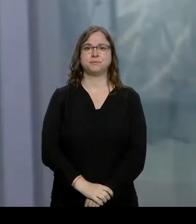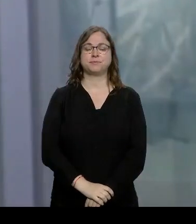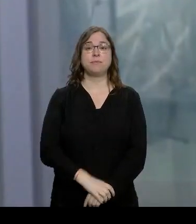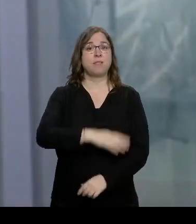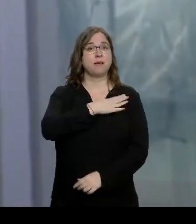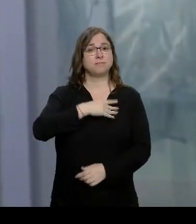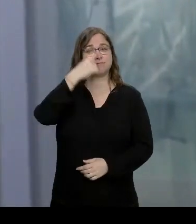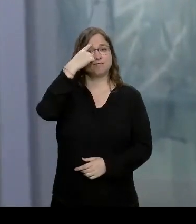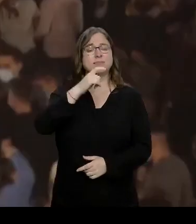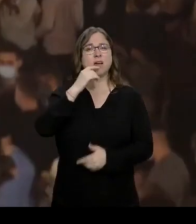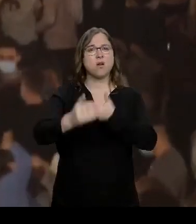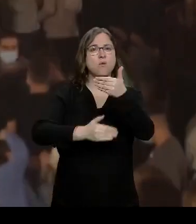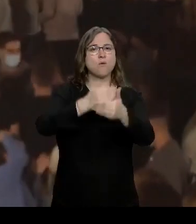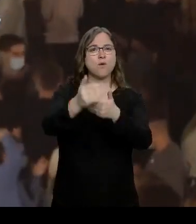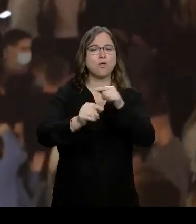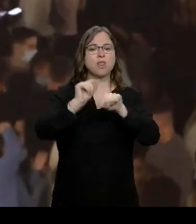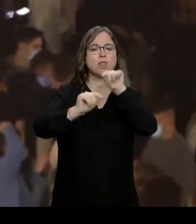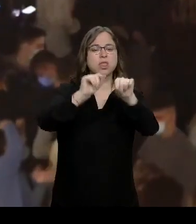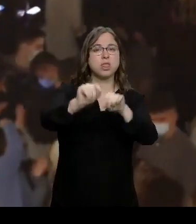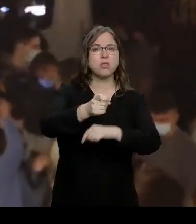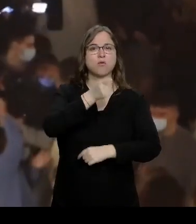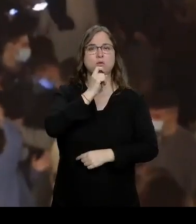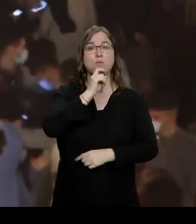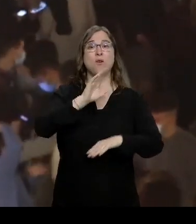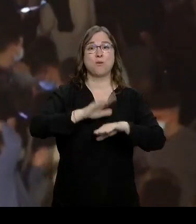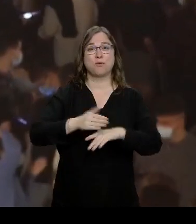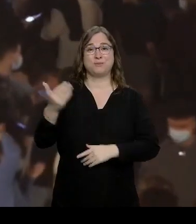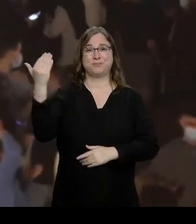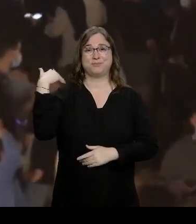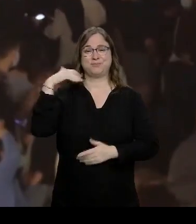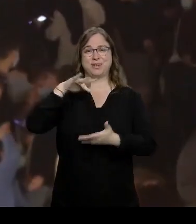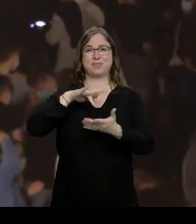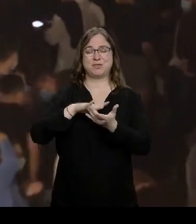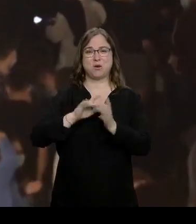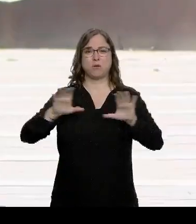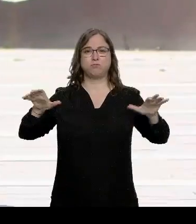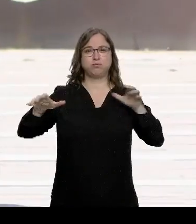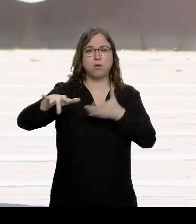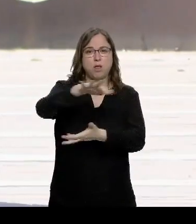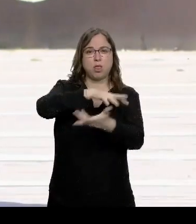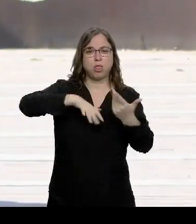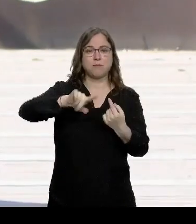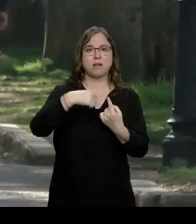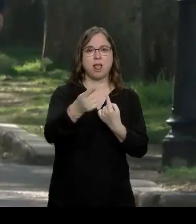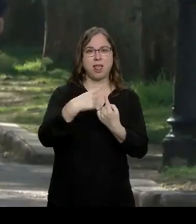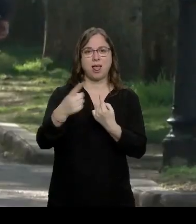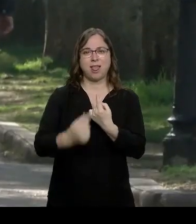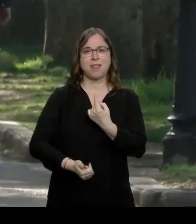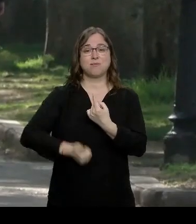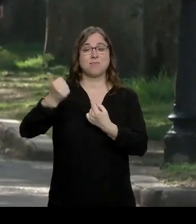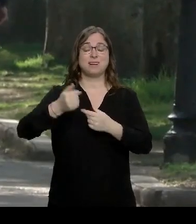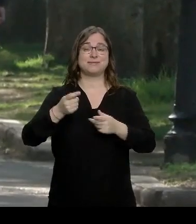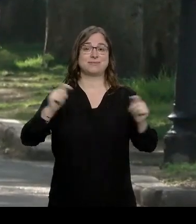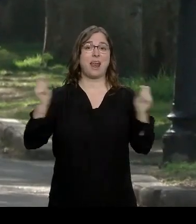Quiere ver cómo evolucionan los contagios, sobre todo después de las concentraciones y la mayor movilidad social tras el estado de alarma.